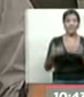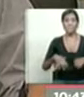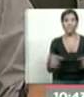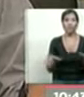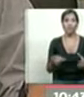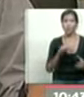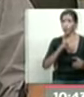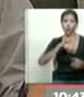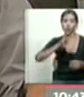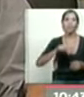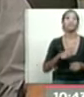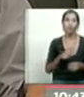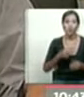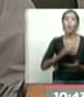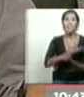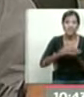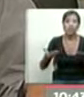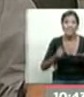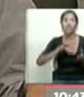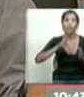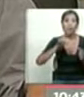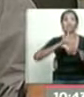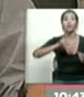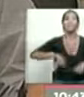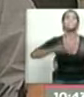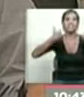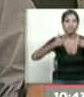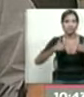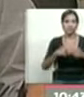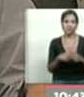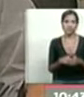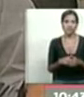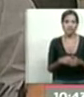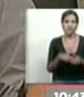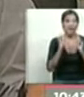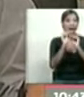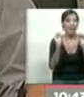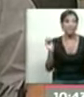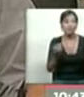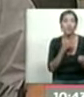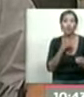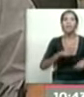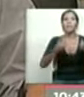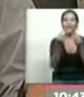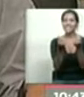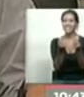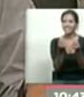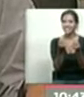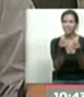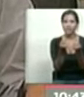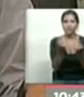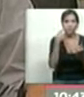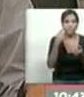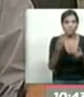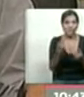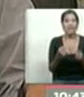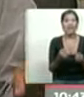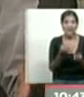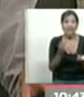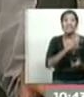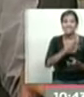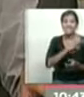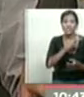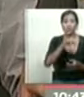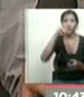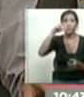roba, ¿no? Los millonarios roban y roban más. Sepa ustedes, le gusta más el dinero. Si no vean al señor Piñera, si no vean al señor Macri,